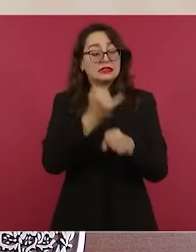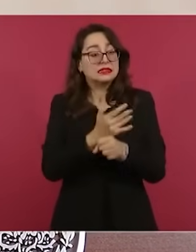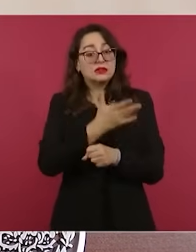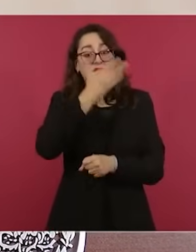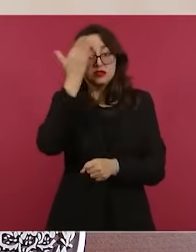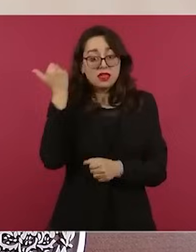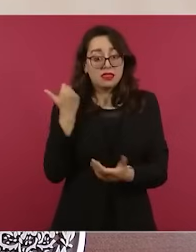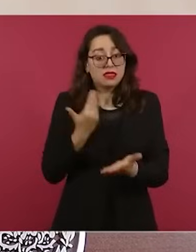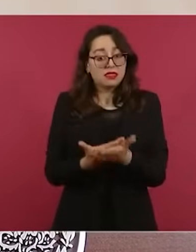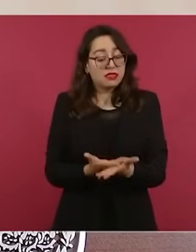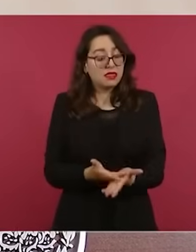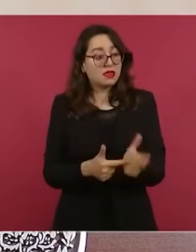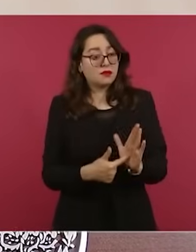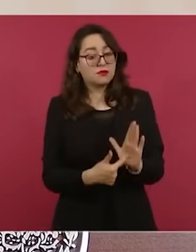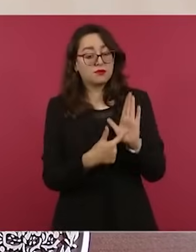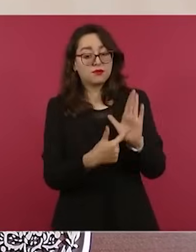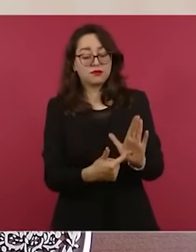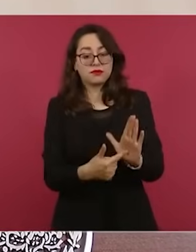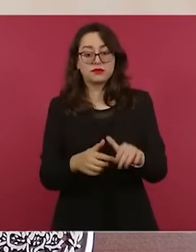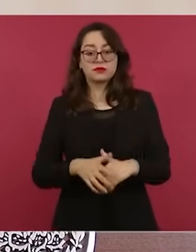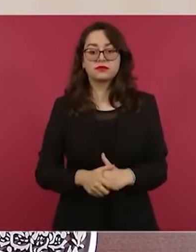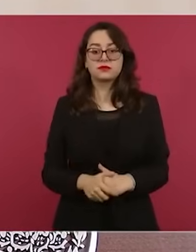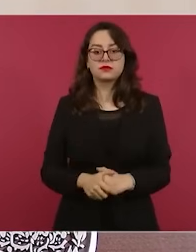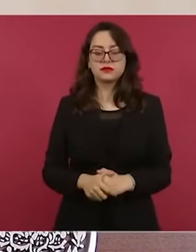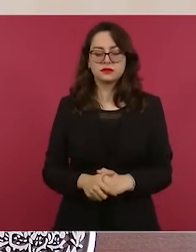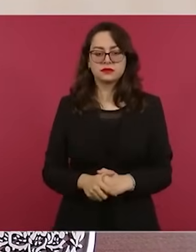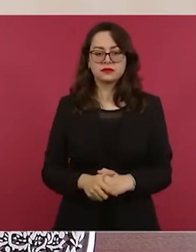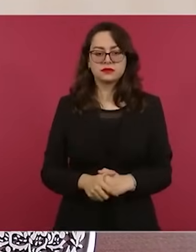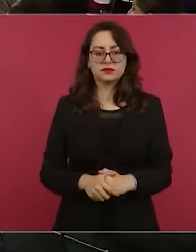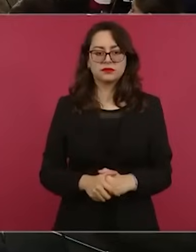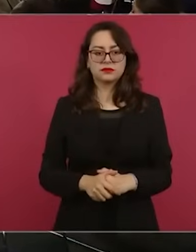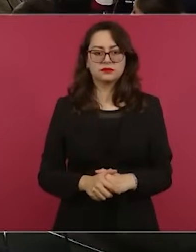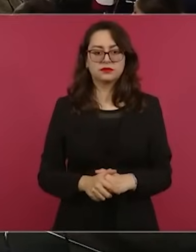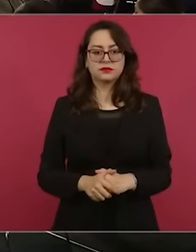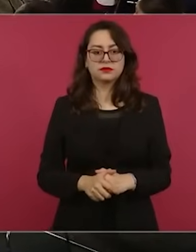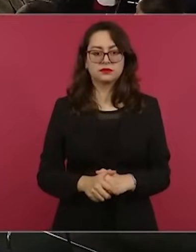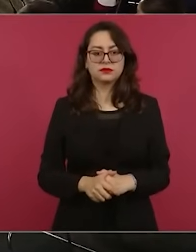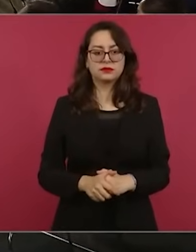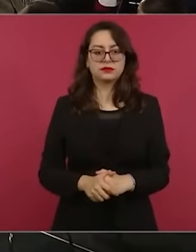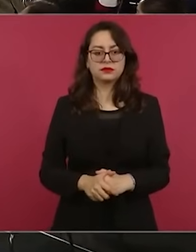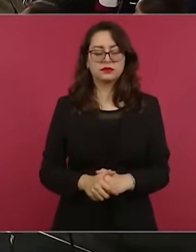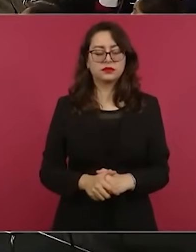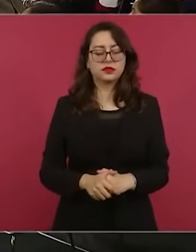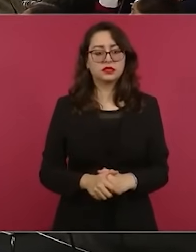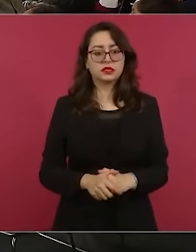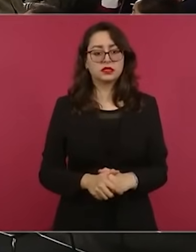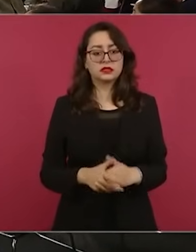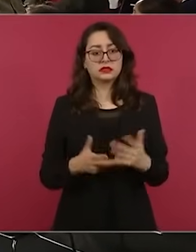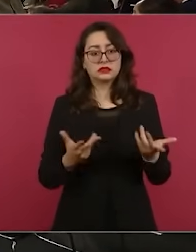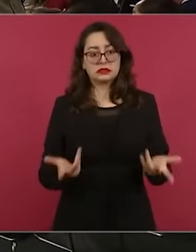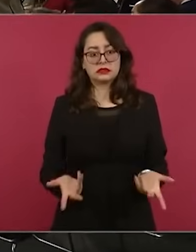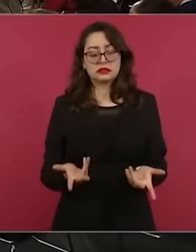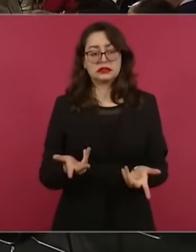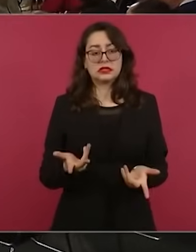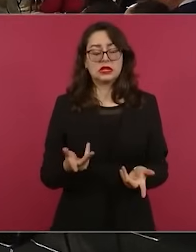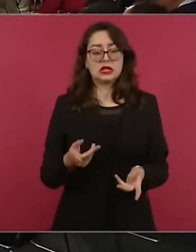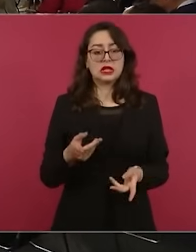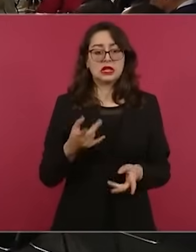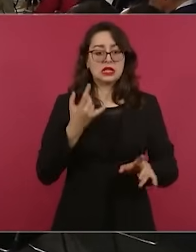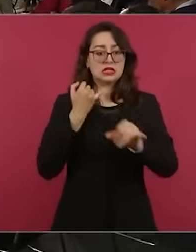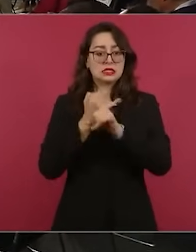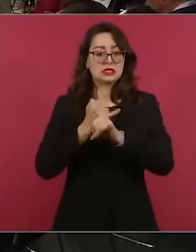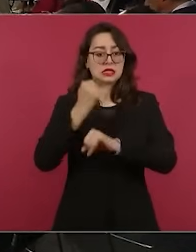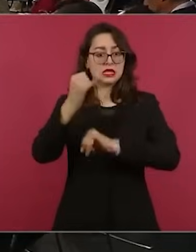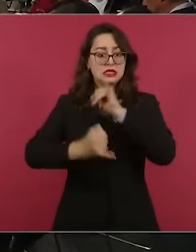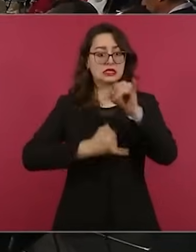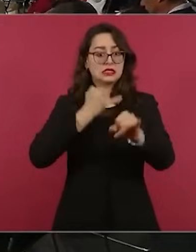lo sucedido, ¿no? Sí. ¿Pediría la reinstalación? ¿Pediría la reinstalación de los investigadores del mecanismo de?